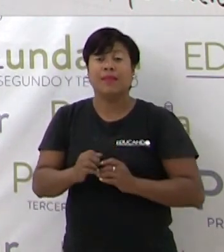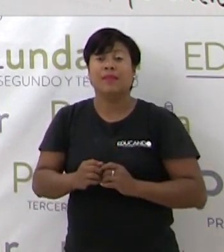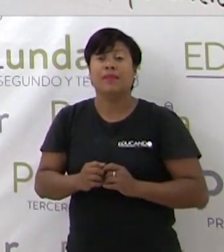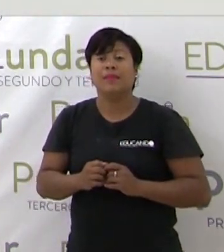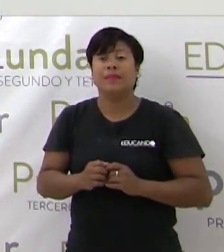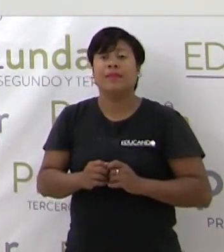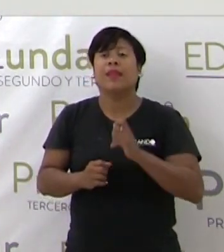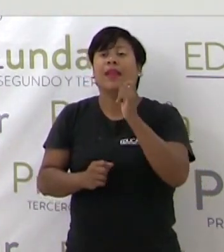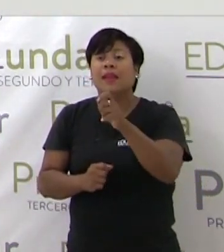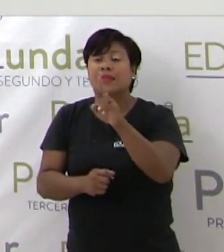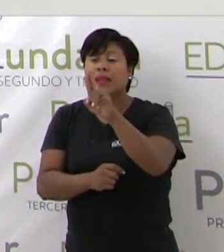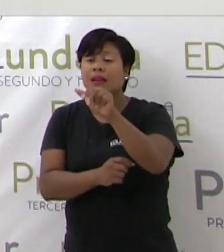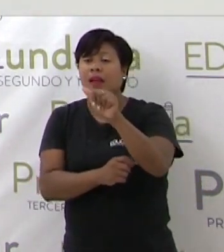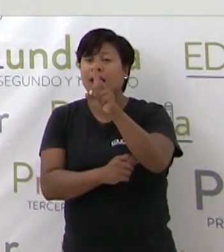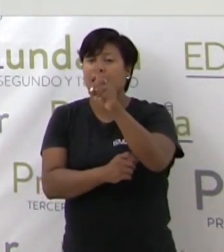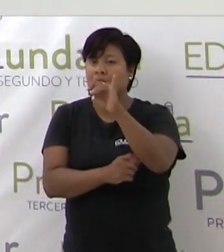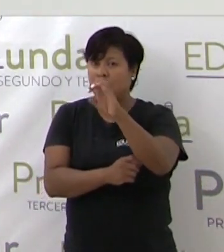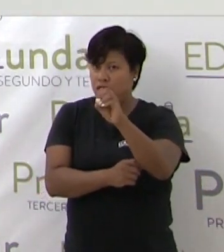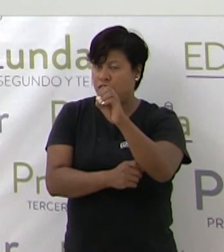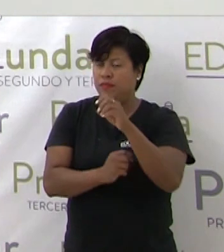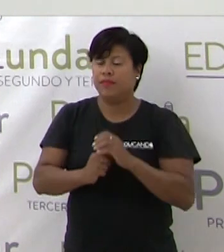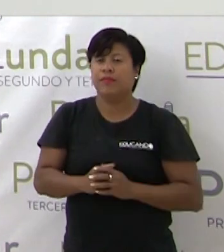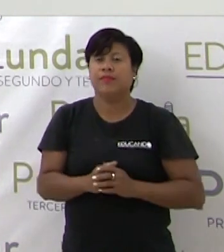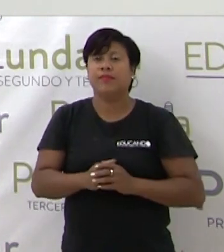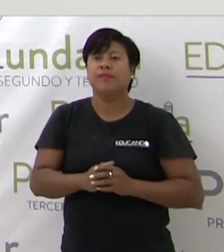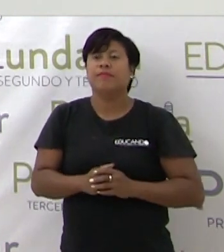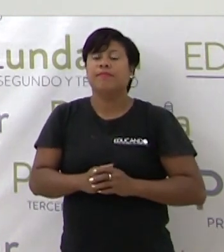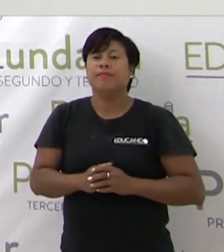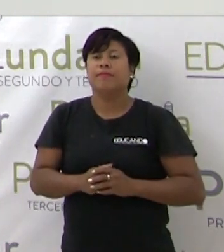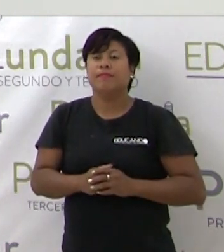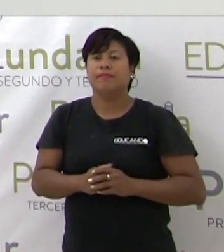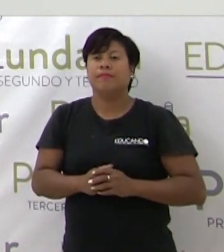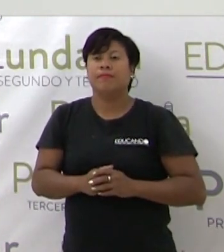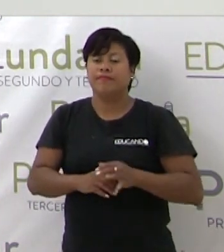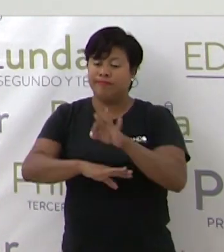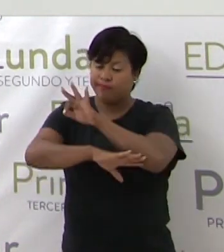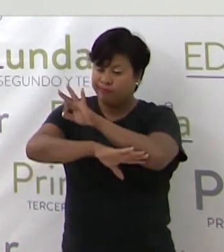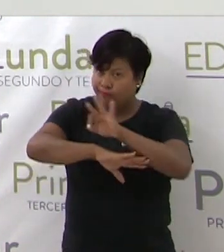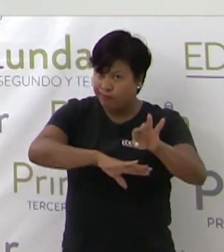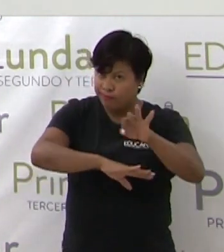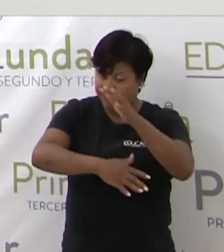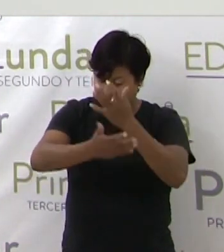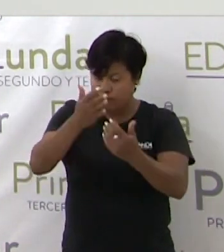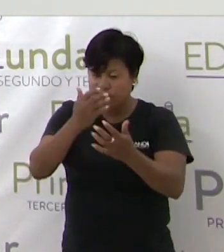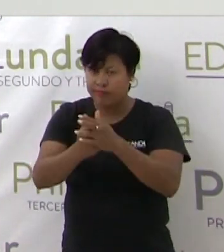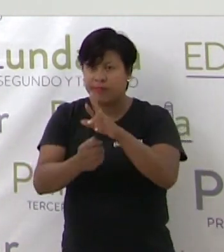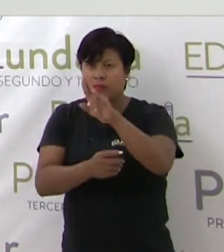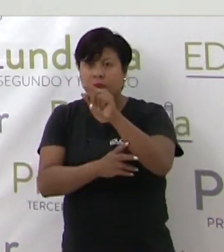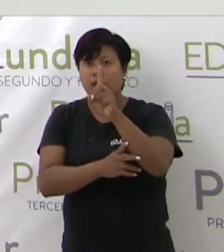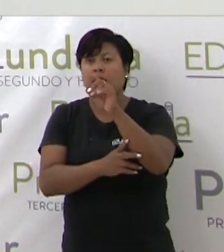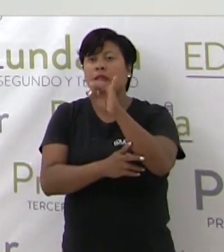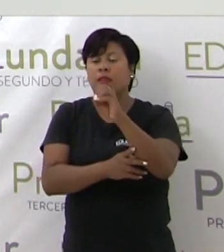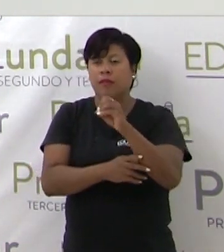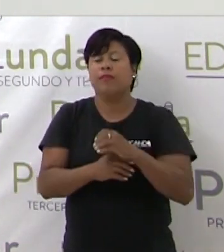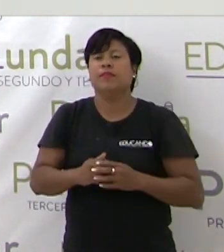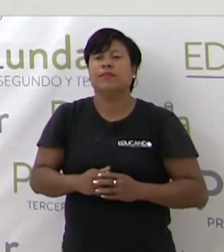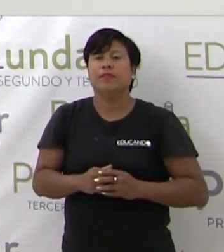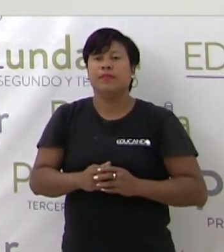el radio. Lo voy a poner acá, lo voy a dibujar. Voy a utilizar aquí la